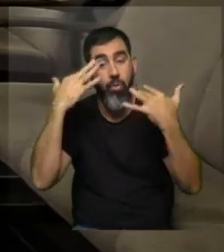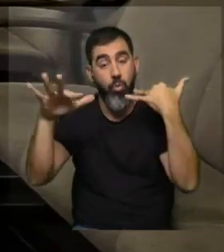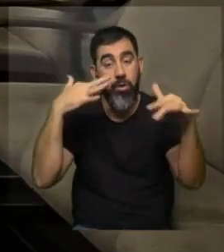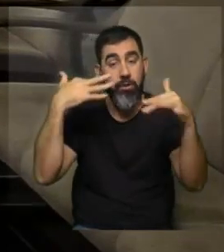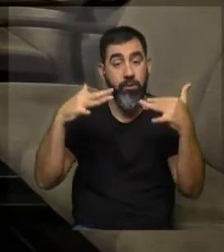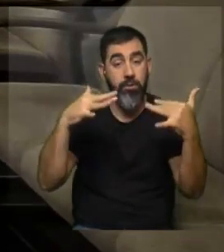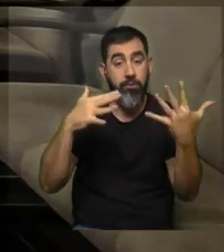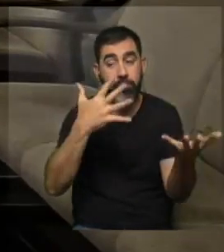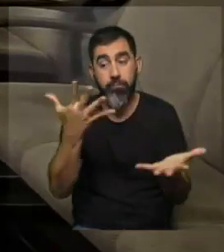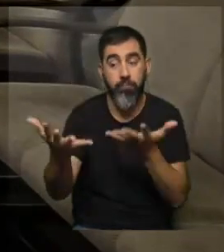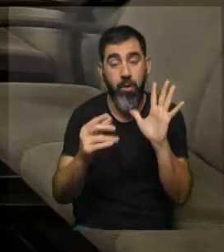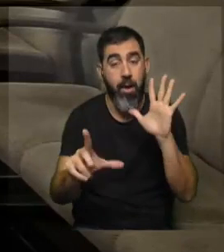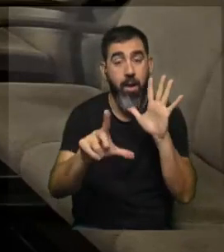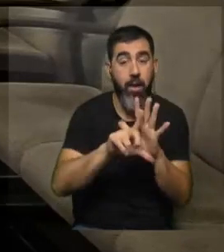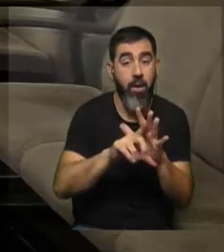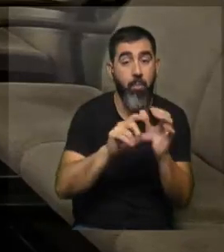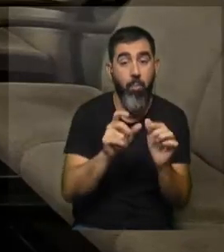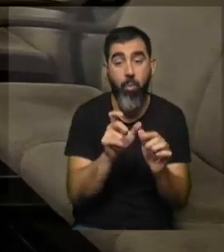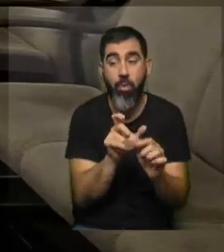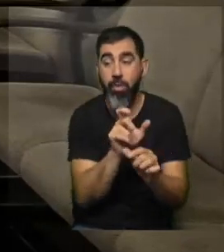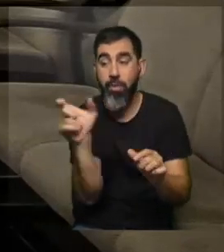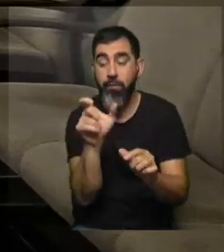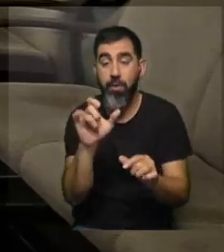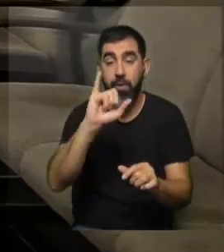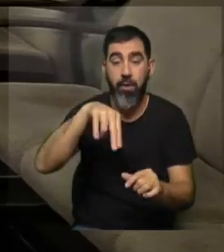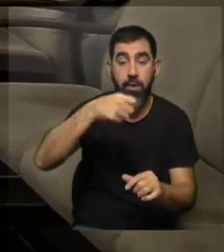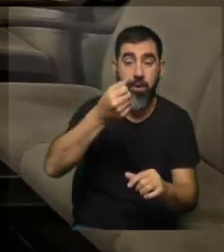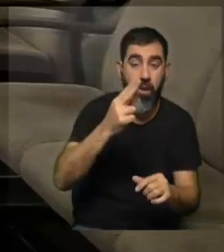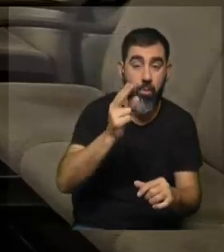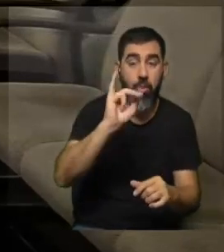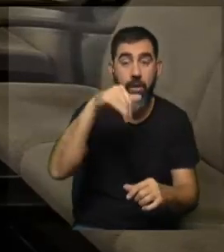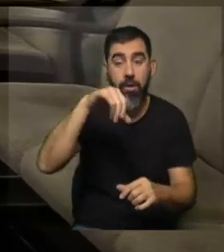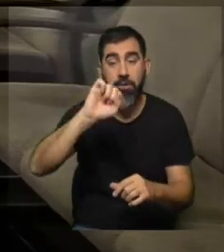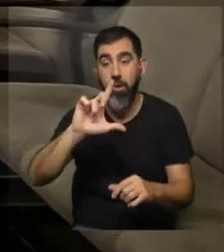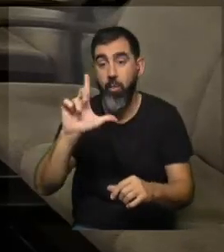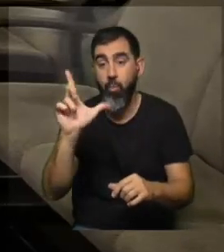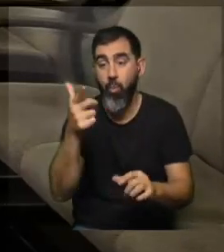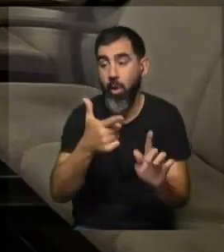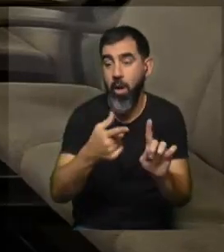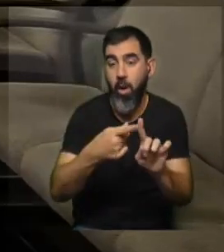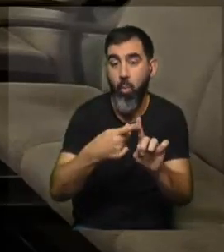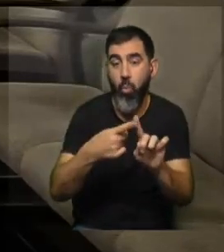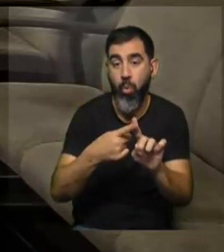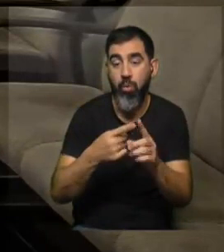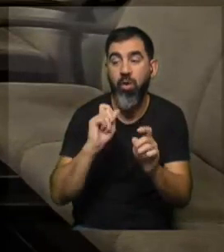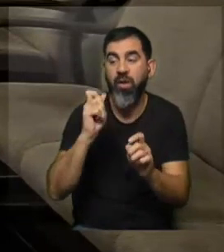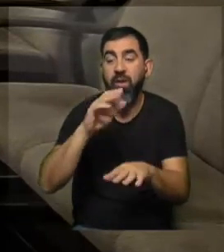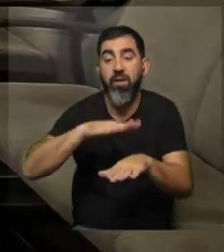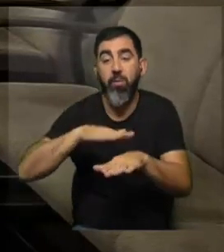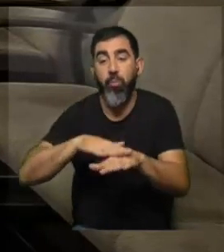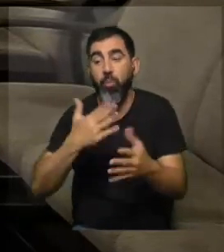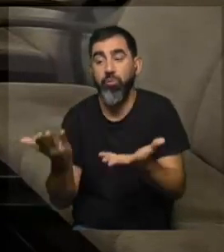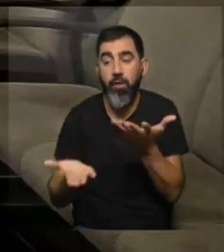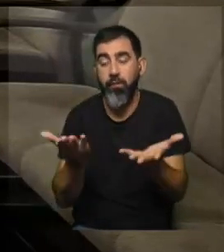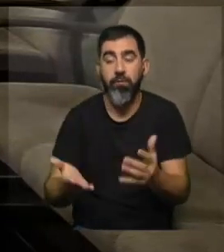en un limbo legal debido a estas diferencias entre el inau y el Ibiza esa falta de acuerdo en cuanto a la potestades que debe cumplir